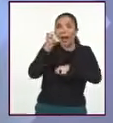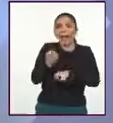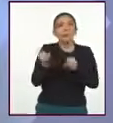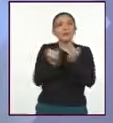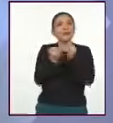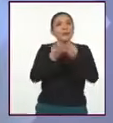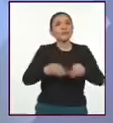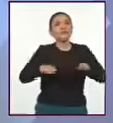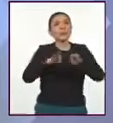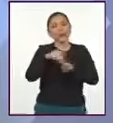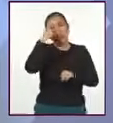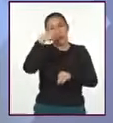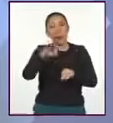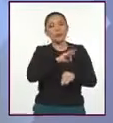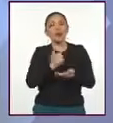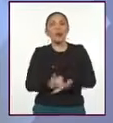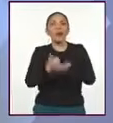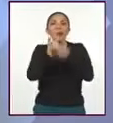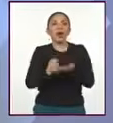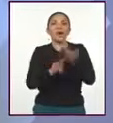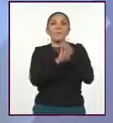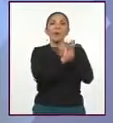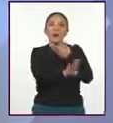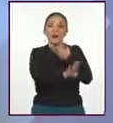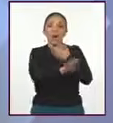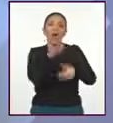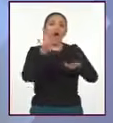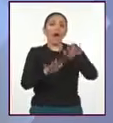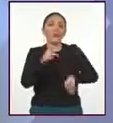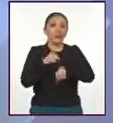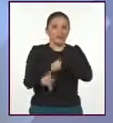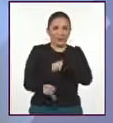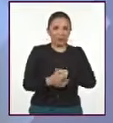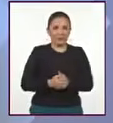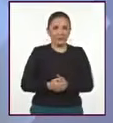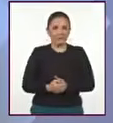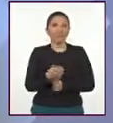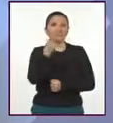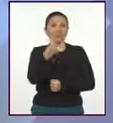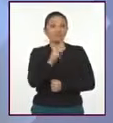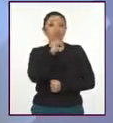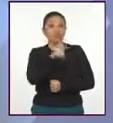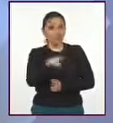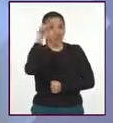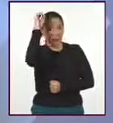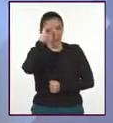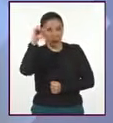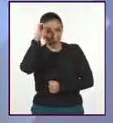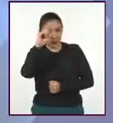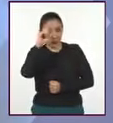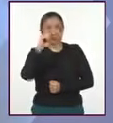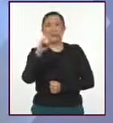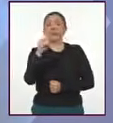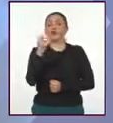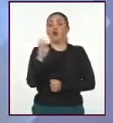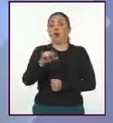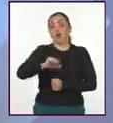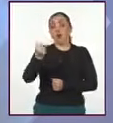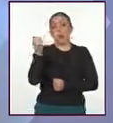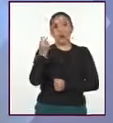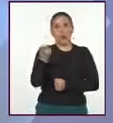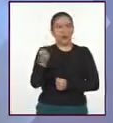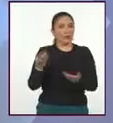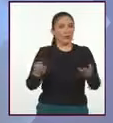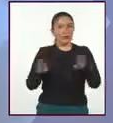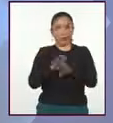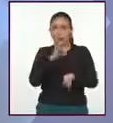cosa para prevenir cualquier situación de riesgo. Y junto con ese comentario y con este que quiero leerles, pues quiero cerrar esta ronda